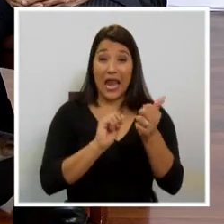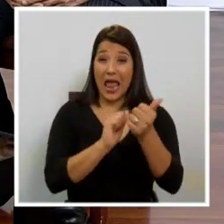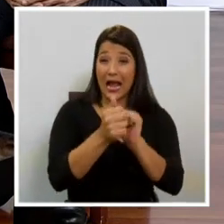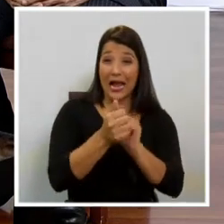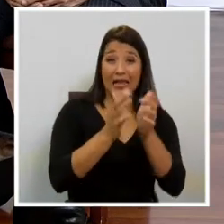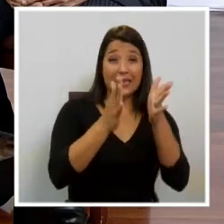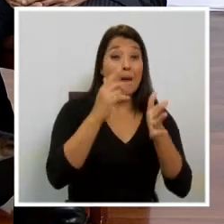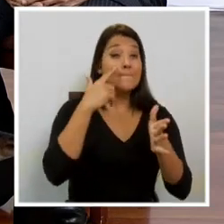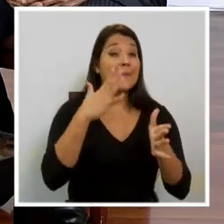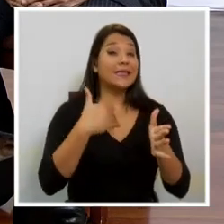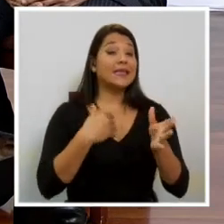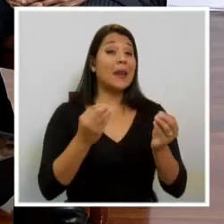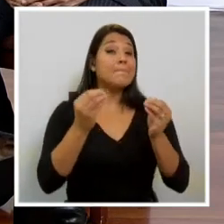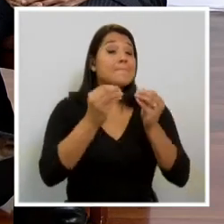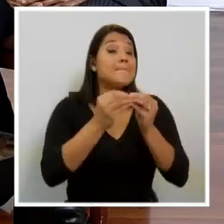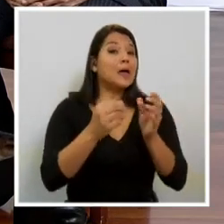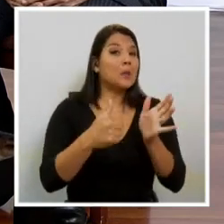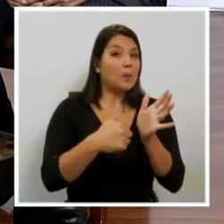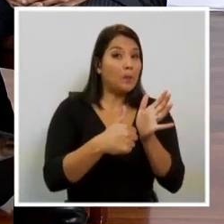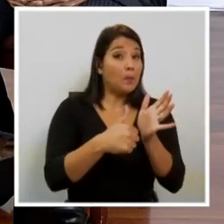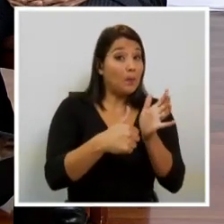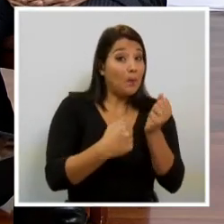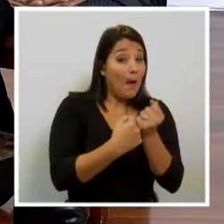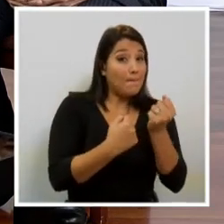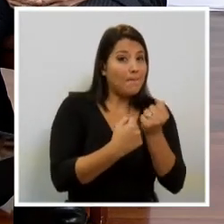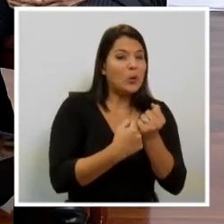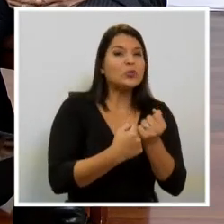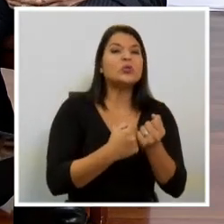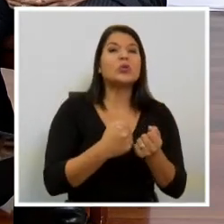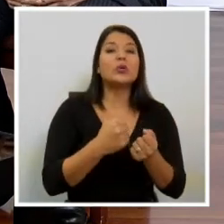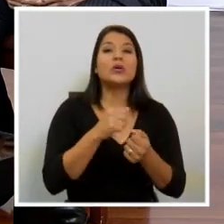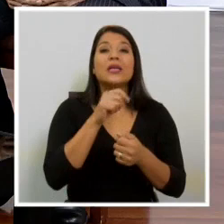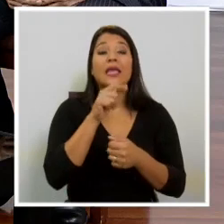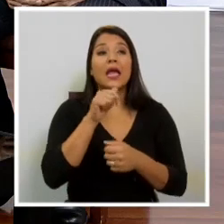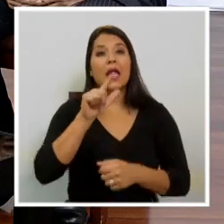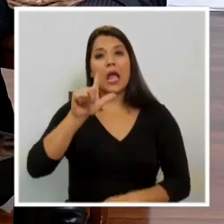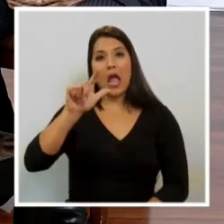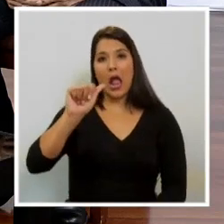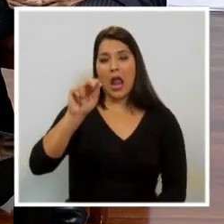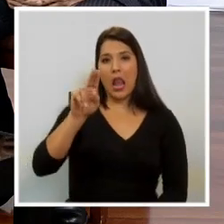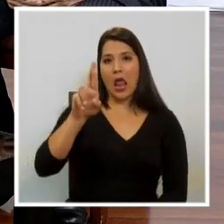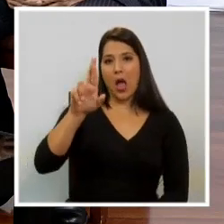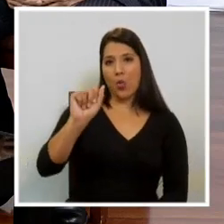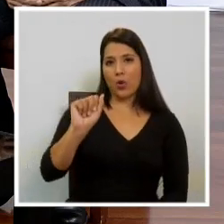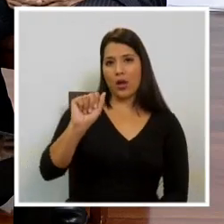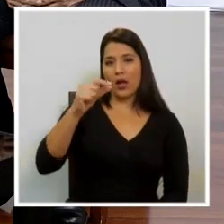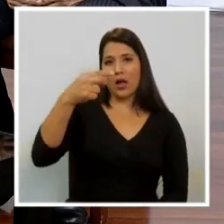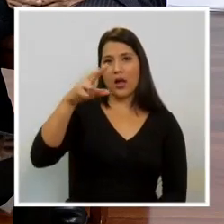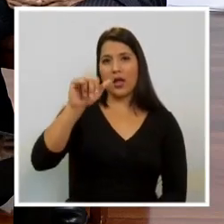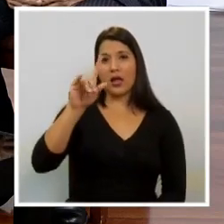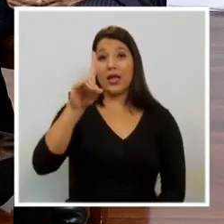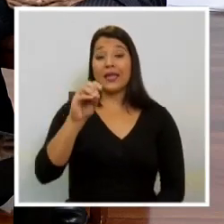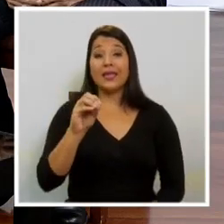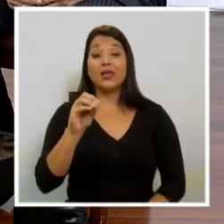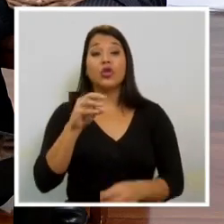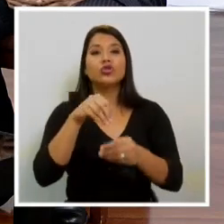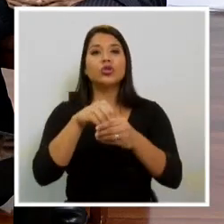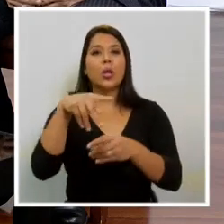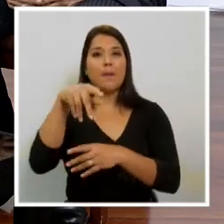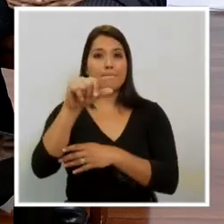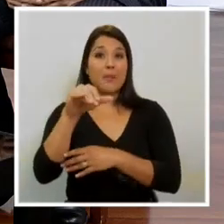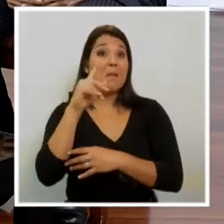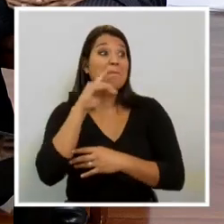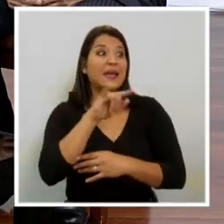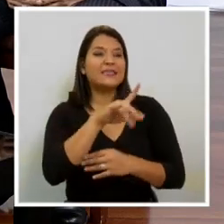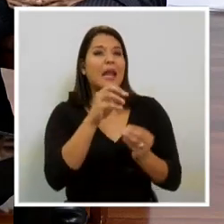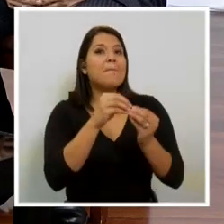don Alejandro Barahona y don José Carlos Chinchilla. Laura Guido del PAC. Ese es el nombre que suena por el momento. Pero